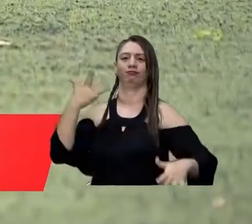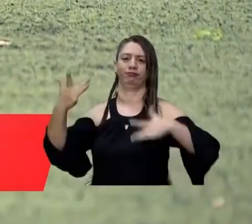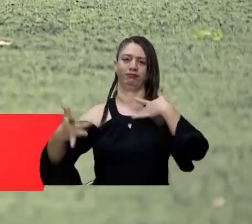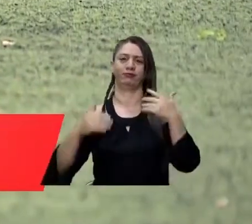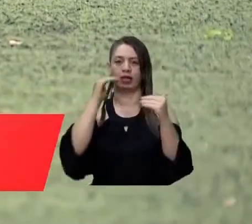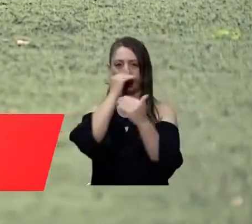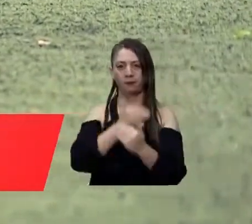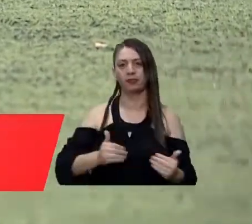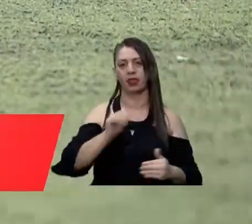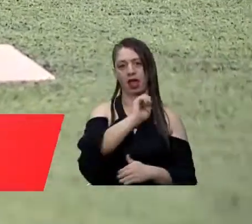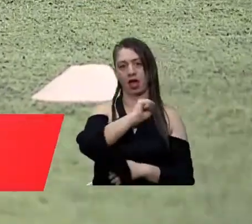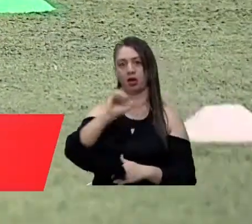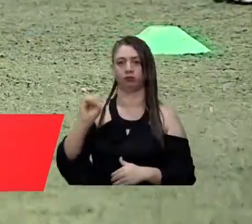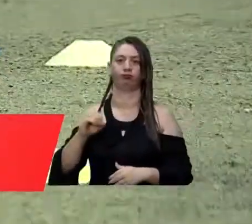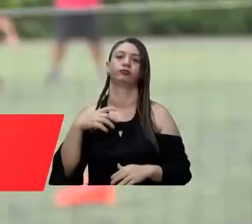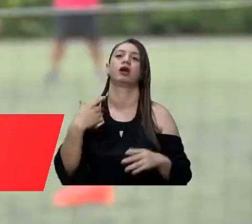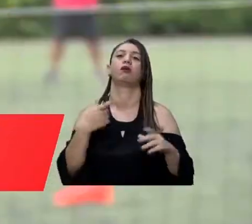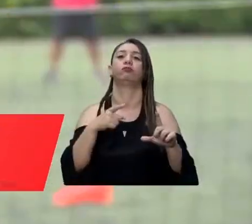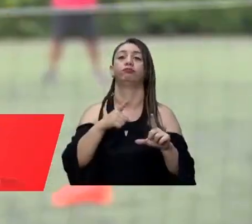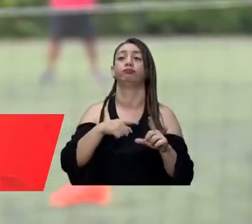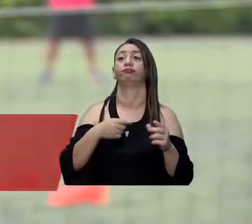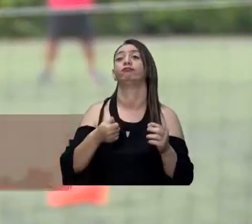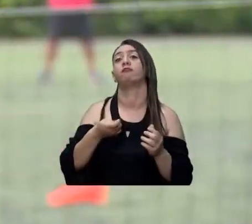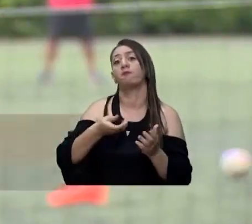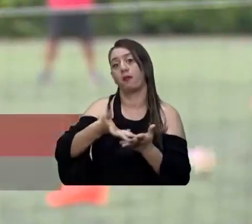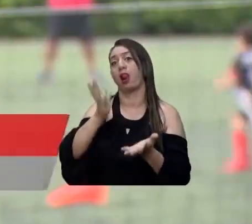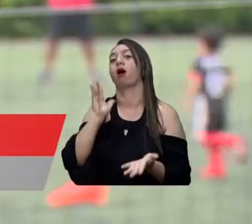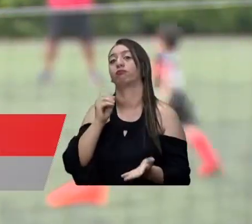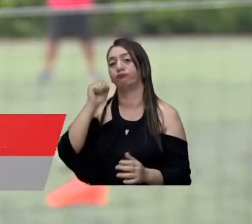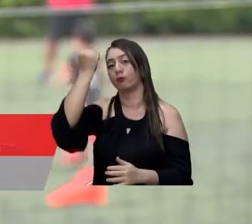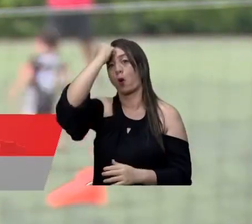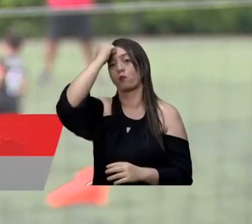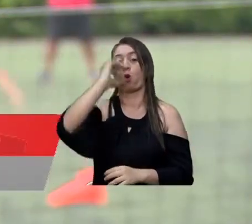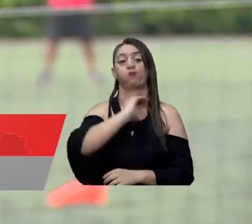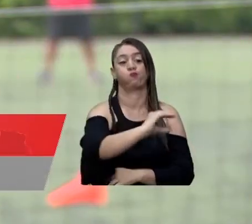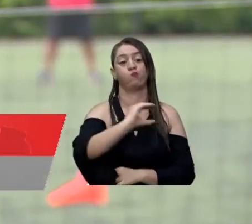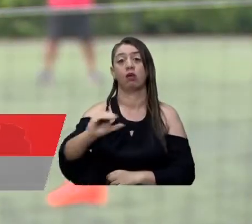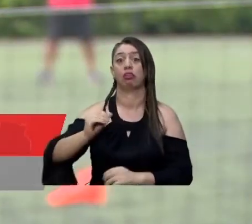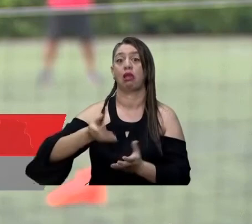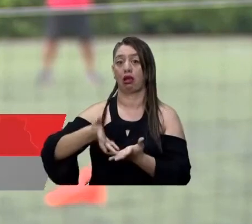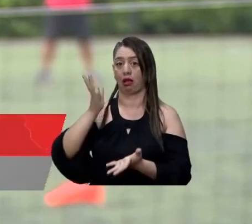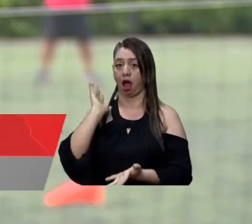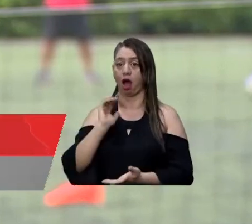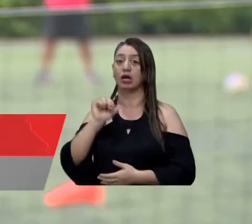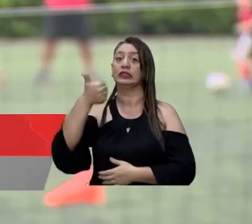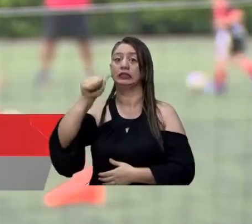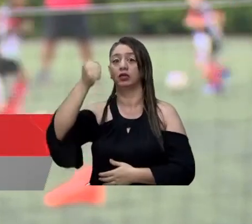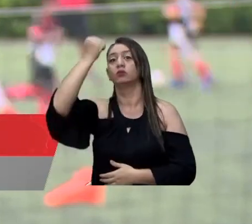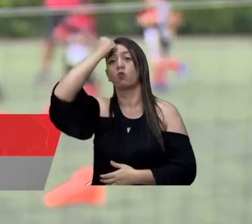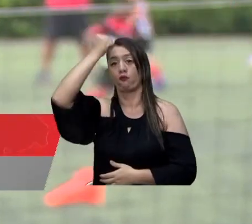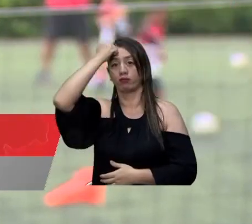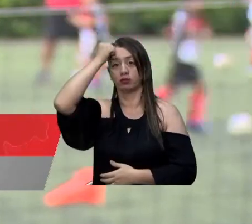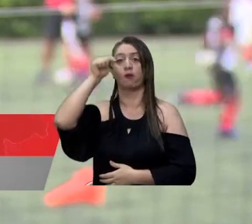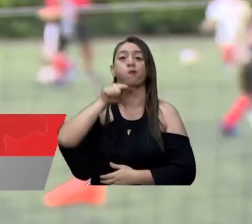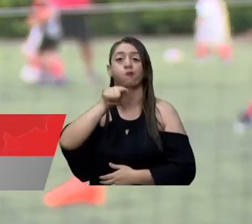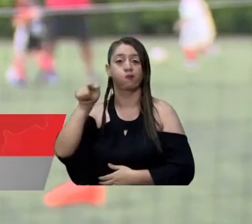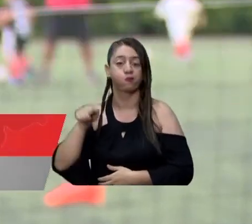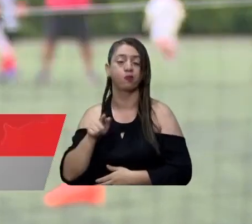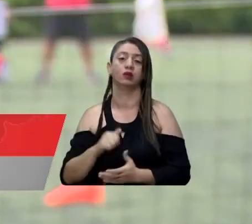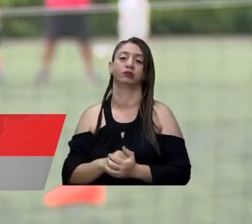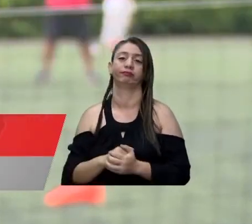niñas y niños. La nómina pues de nosotros es alta, de los profesores. Nosotros tenemos aproximadamente 10 profesores, tuvimos